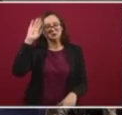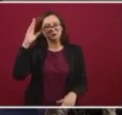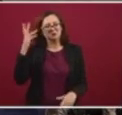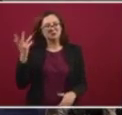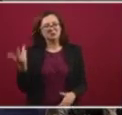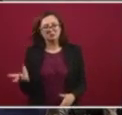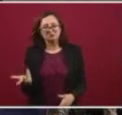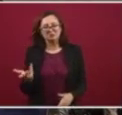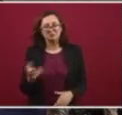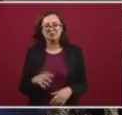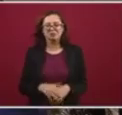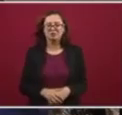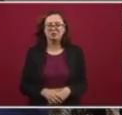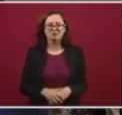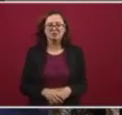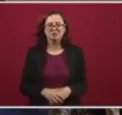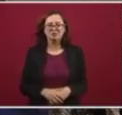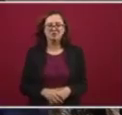diría,